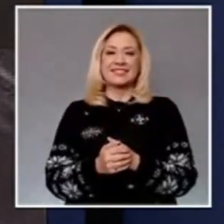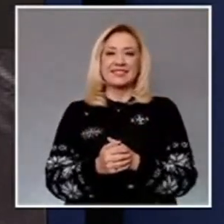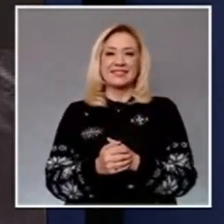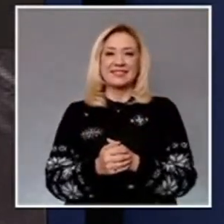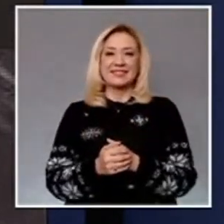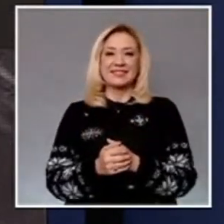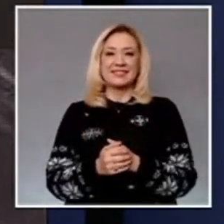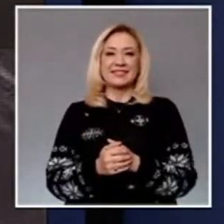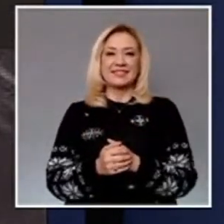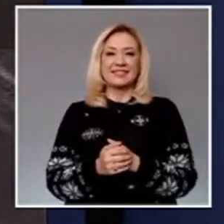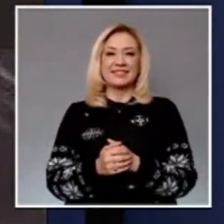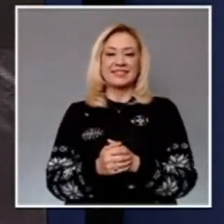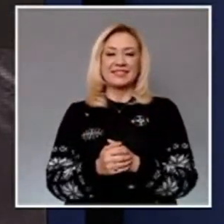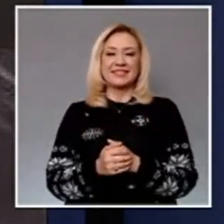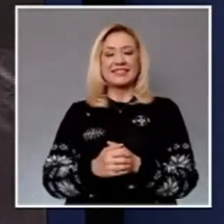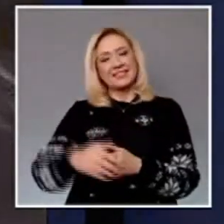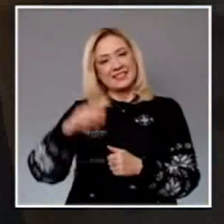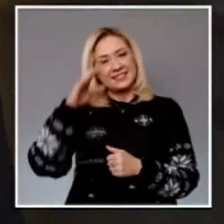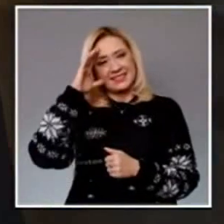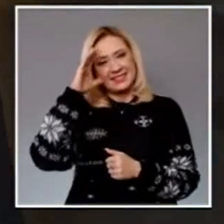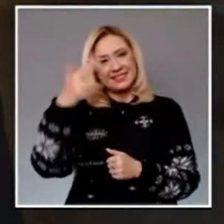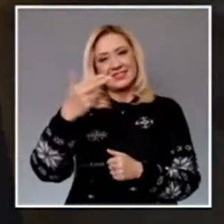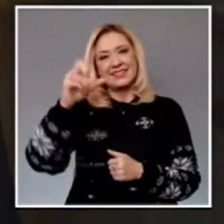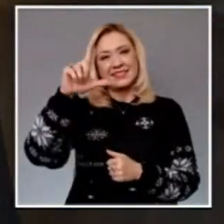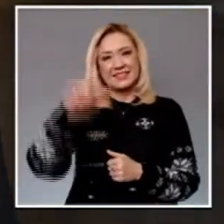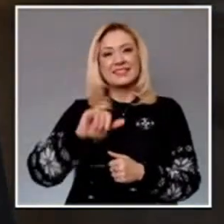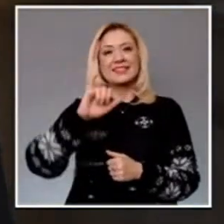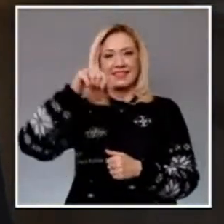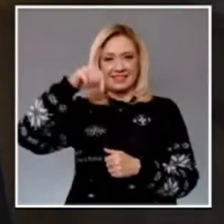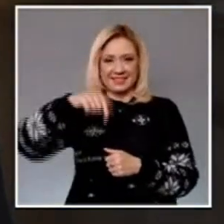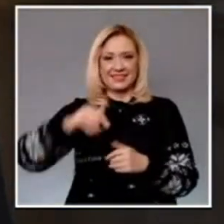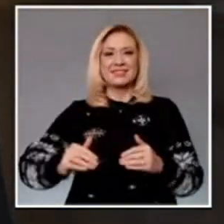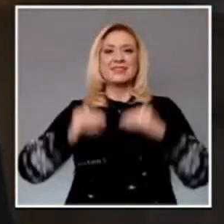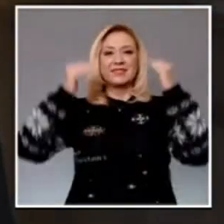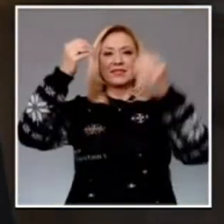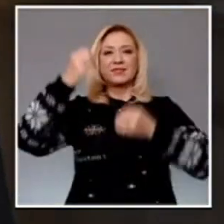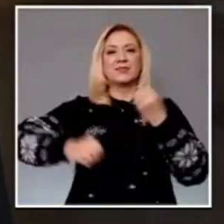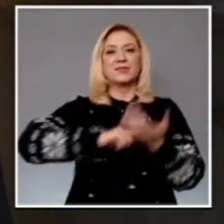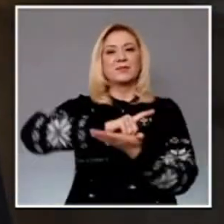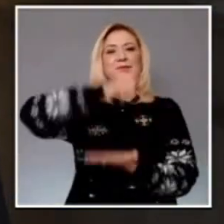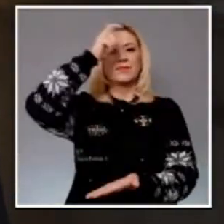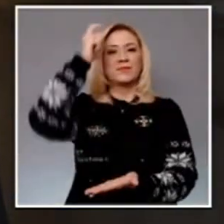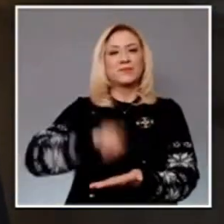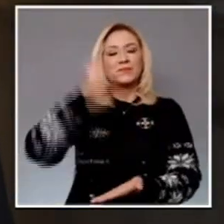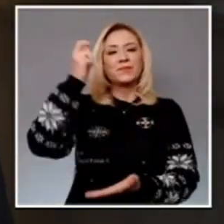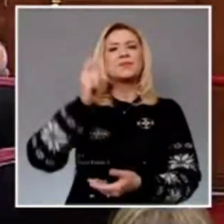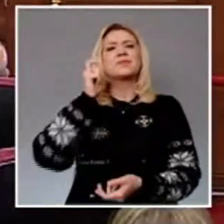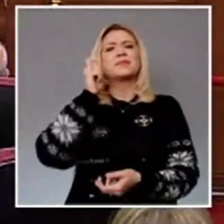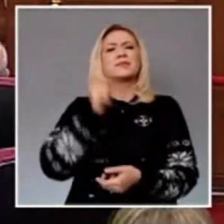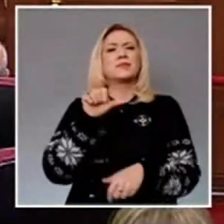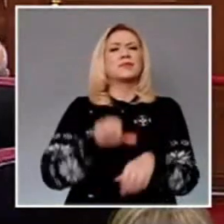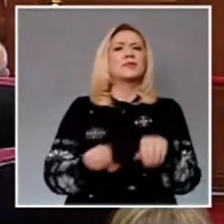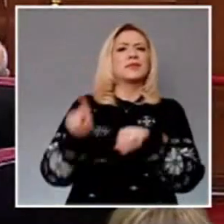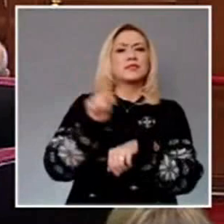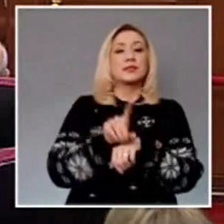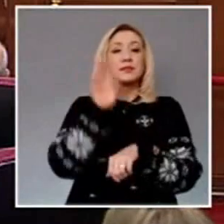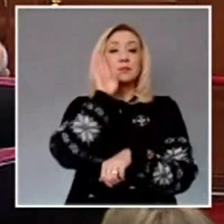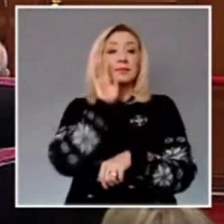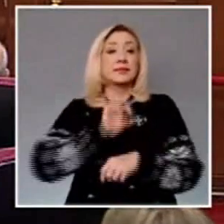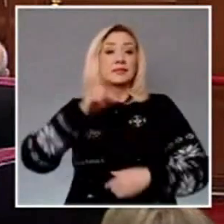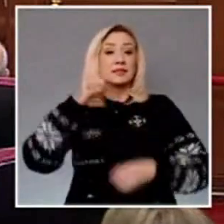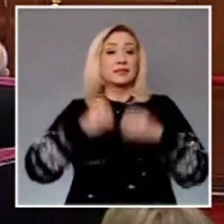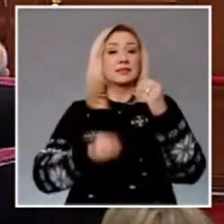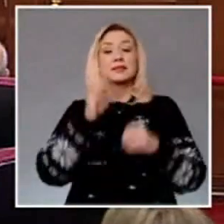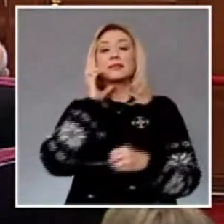Hola, ¿qué tal? Los saludo desde el edificio sede del Tribunal Constitucional de México, donde este día el ministro Jorge Mario Pardo Rebolledo,